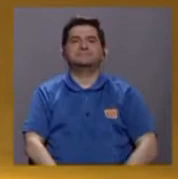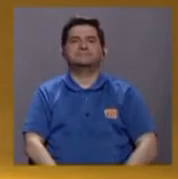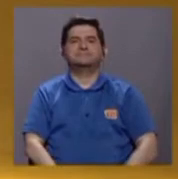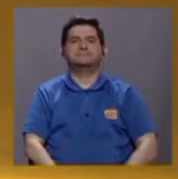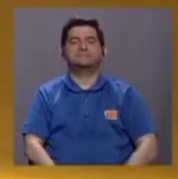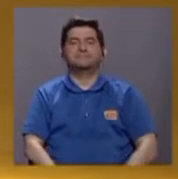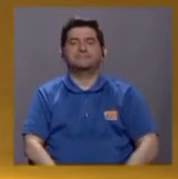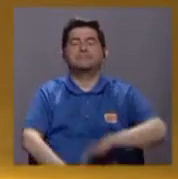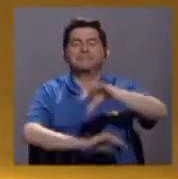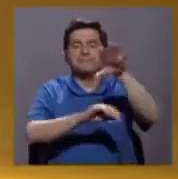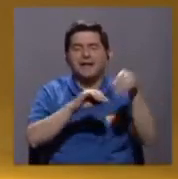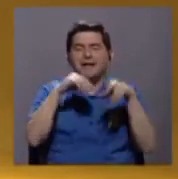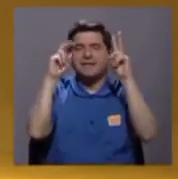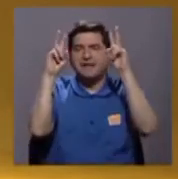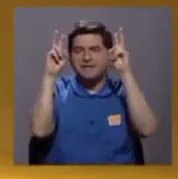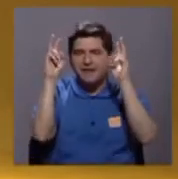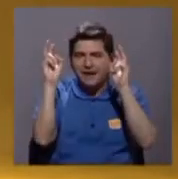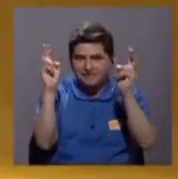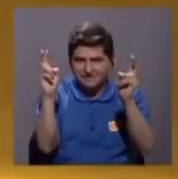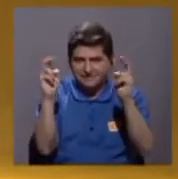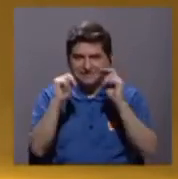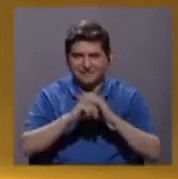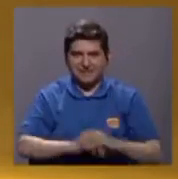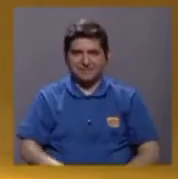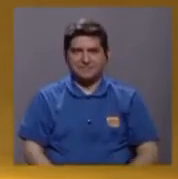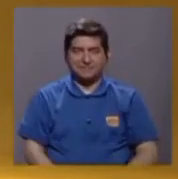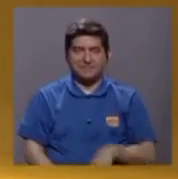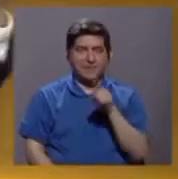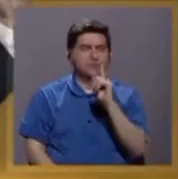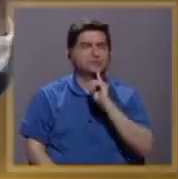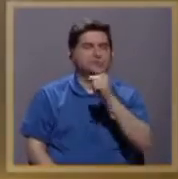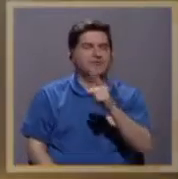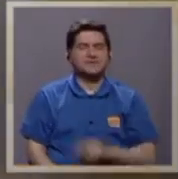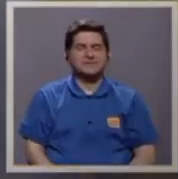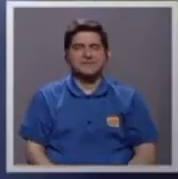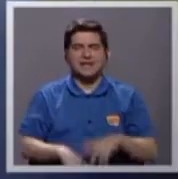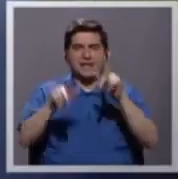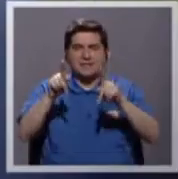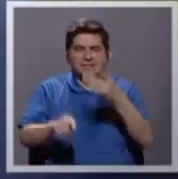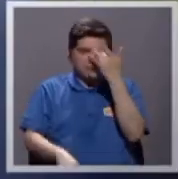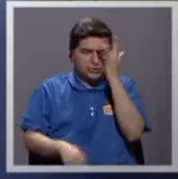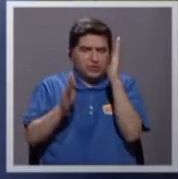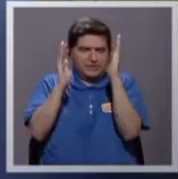Para sumar a este tema de que usted decía de los intelectuales